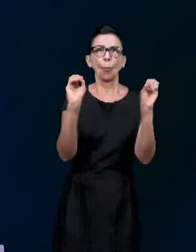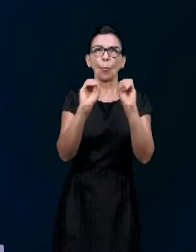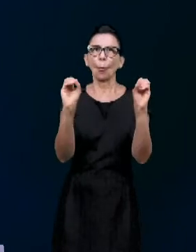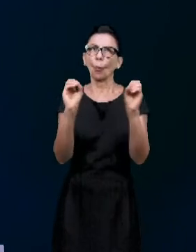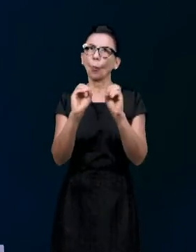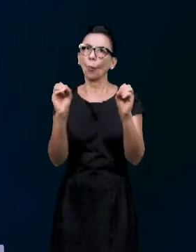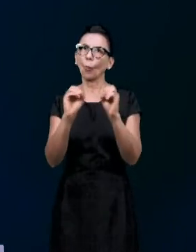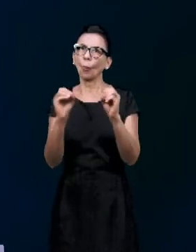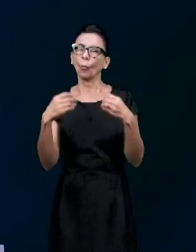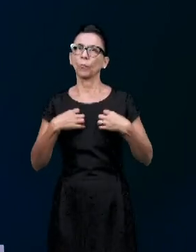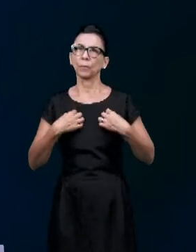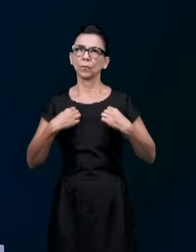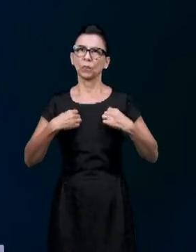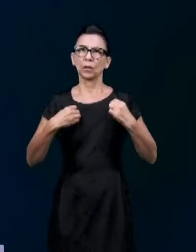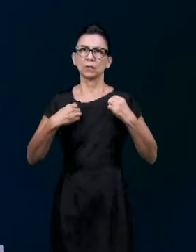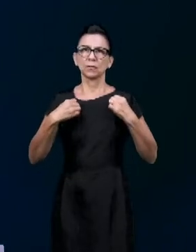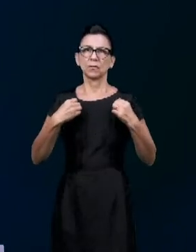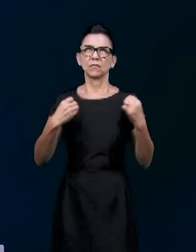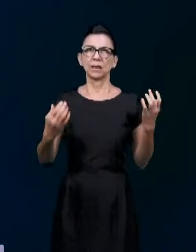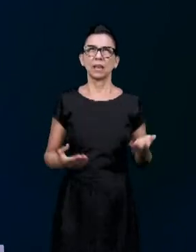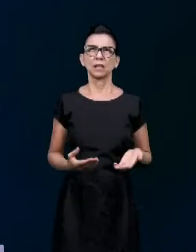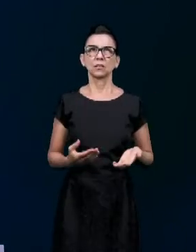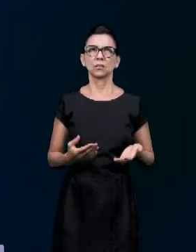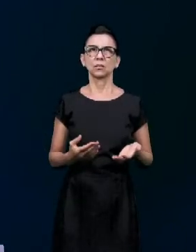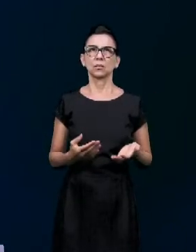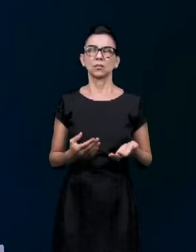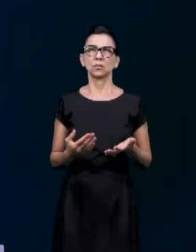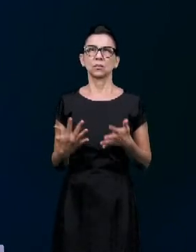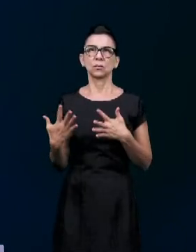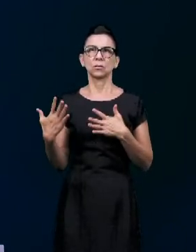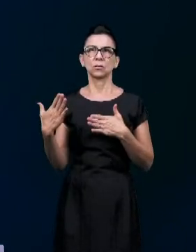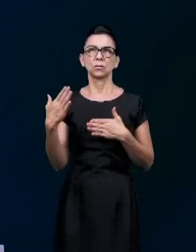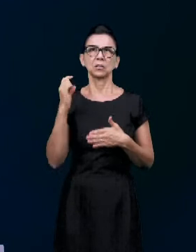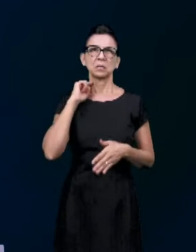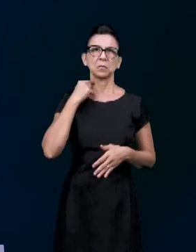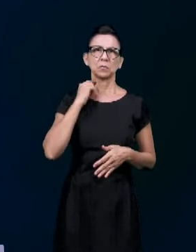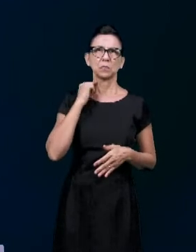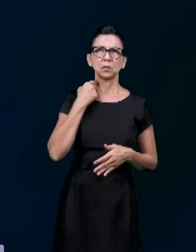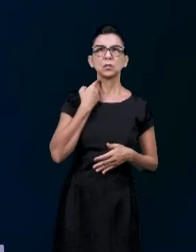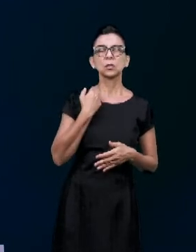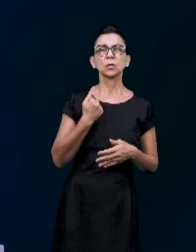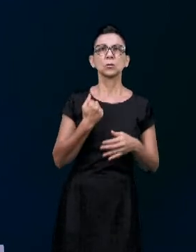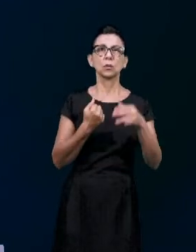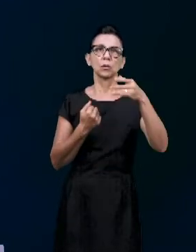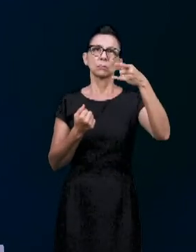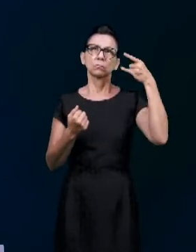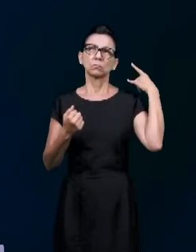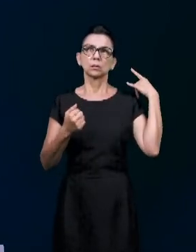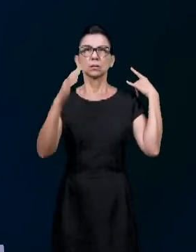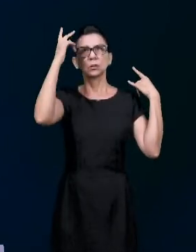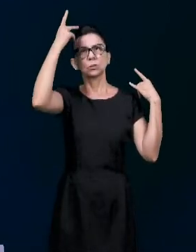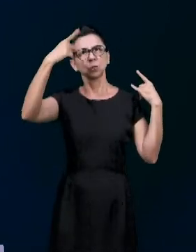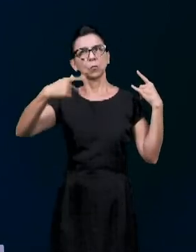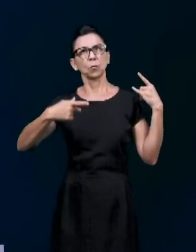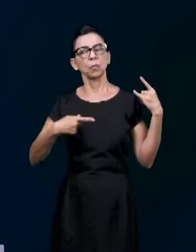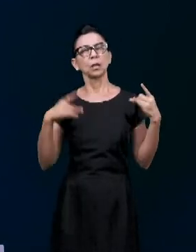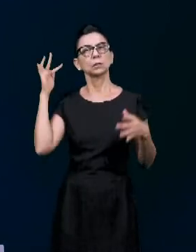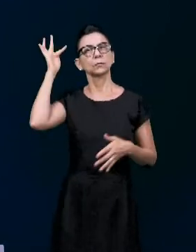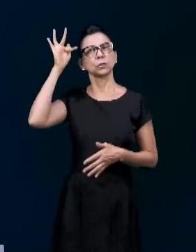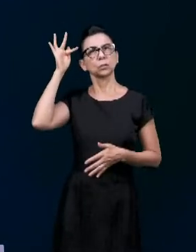ciertamente y manchó su vestido, manchó sus vestiduras y mezcló lo que sería las